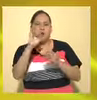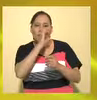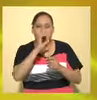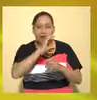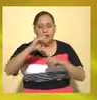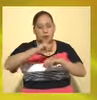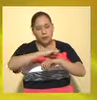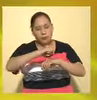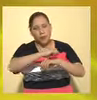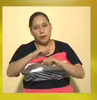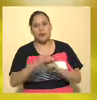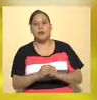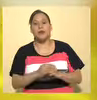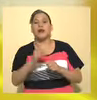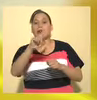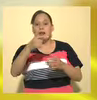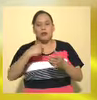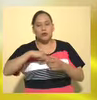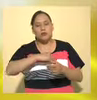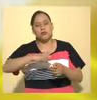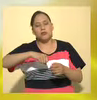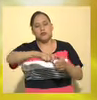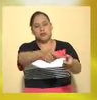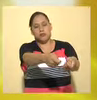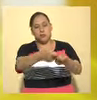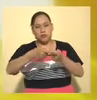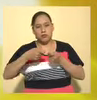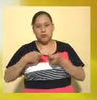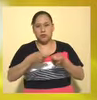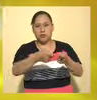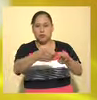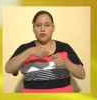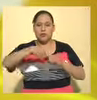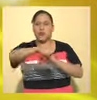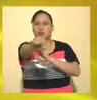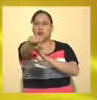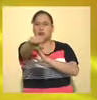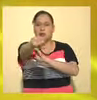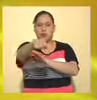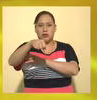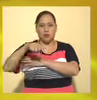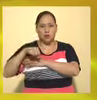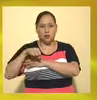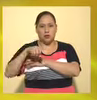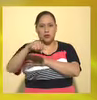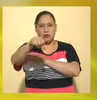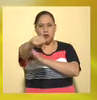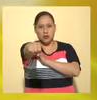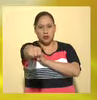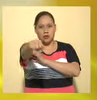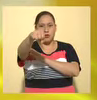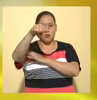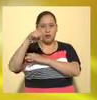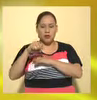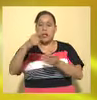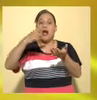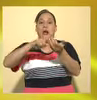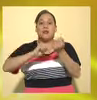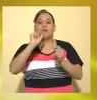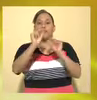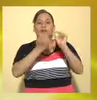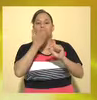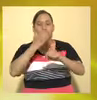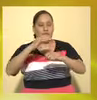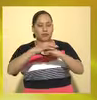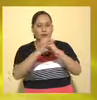Y empezamos con estiramientos para ir elongando todos esos acortamientos que va a haber en el muslo.